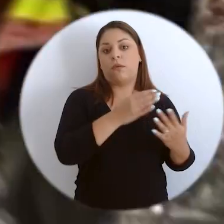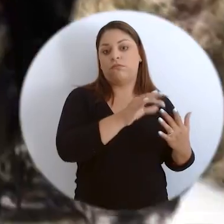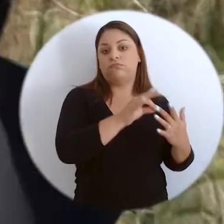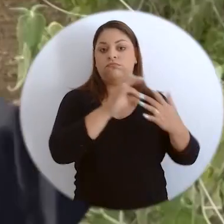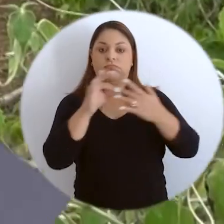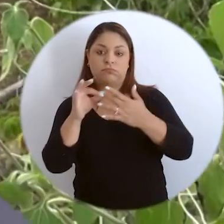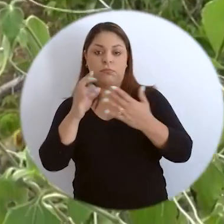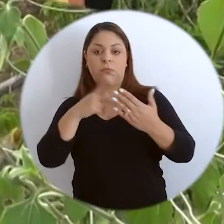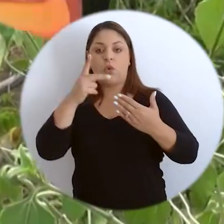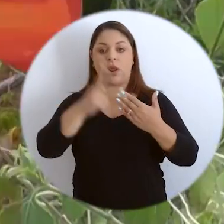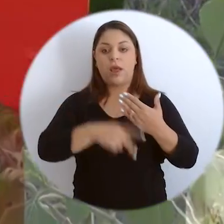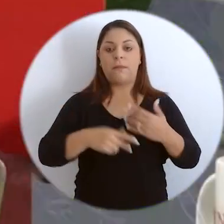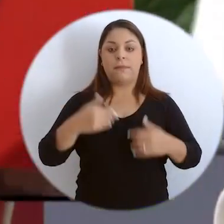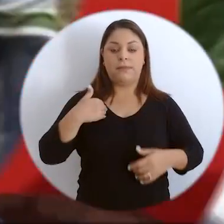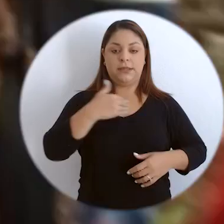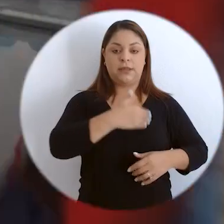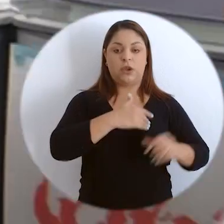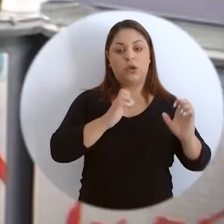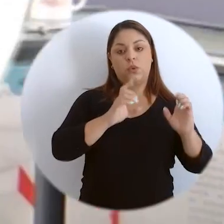Robles.